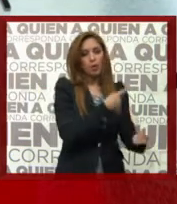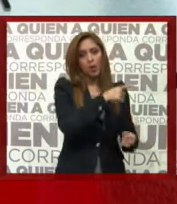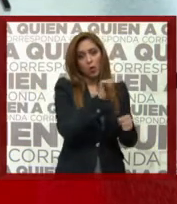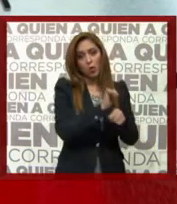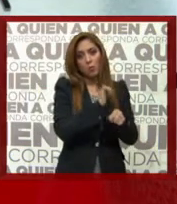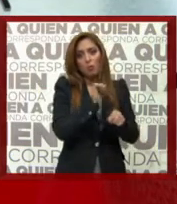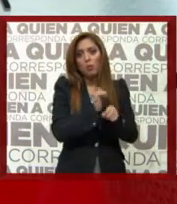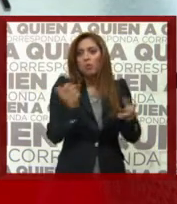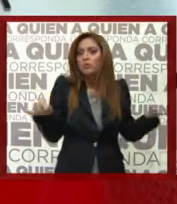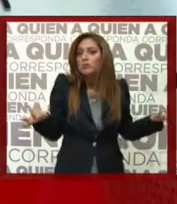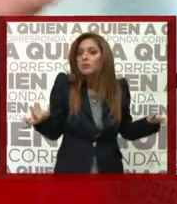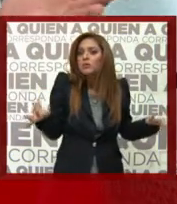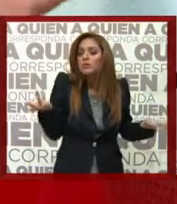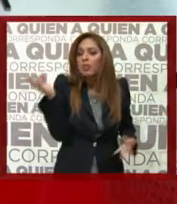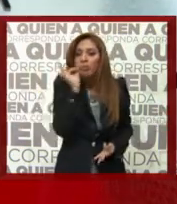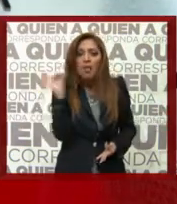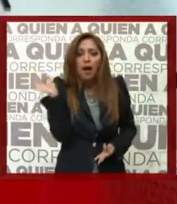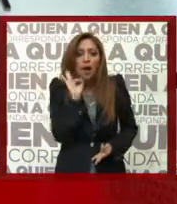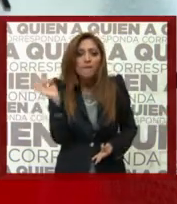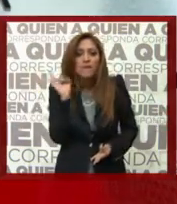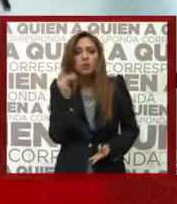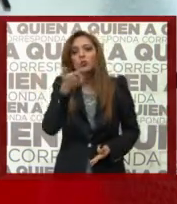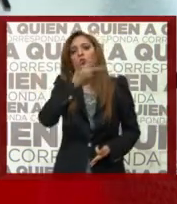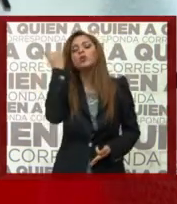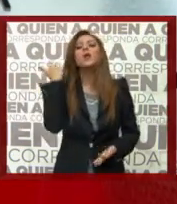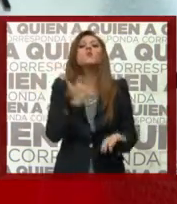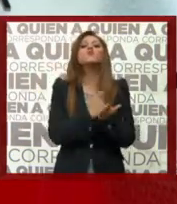Puede ser. ¿Tú no sabes cuánto le dieron de pensión?